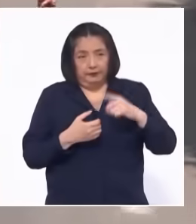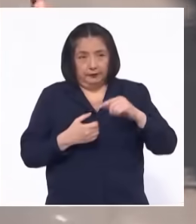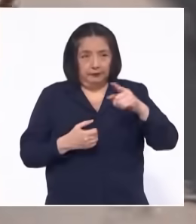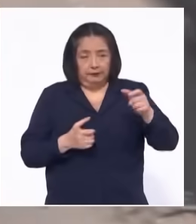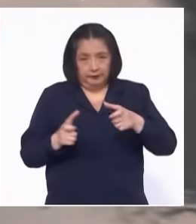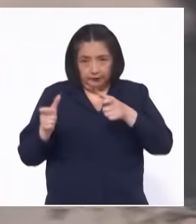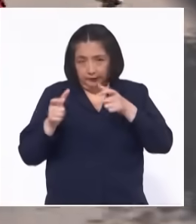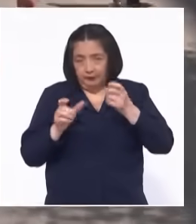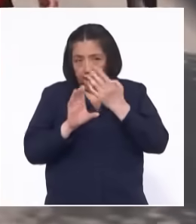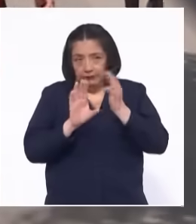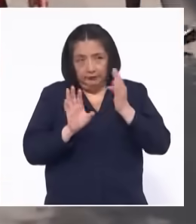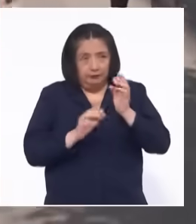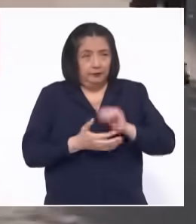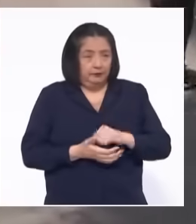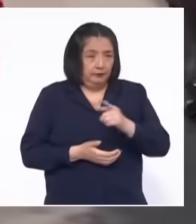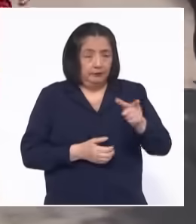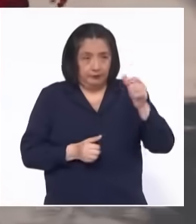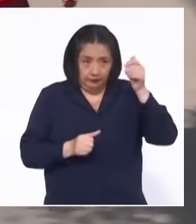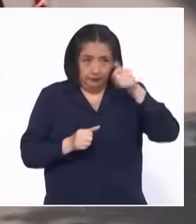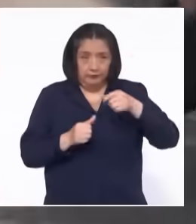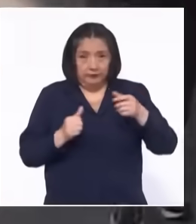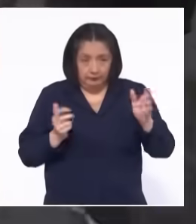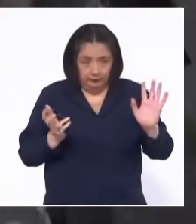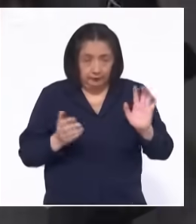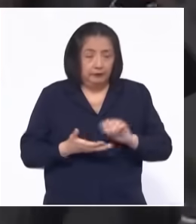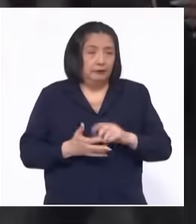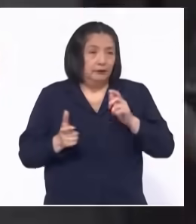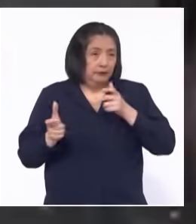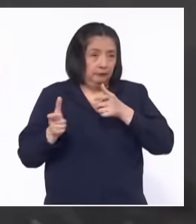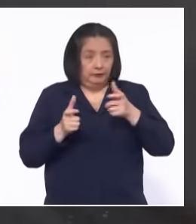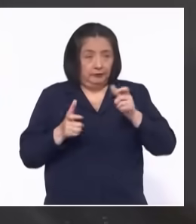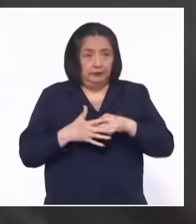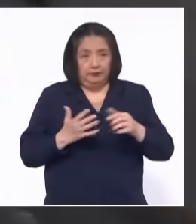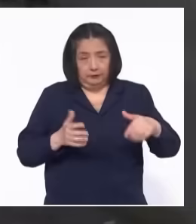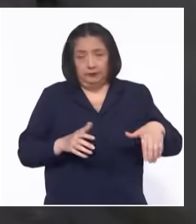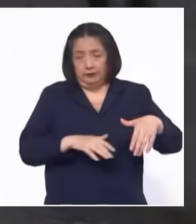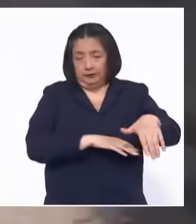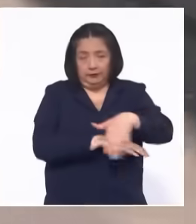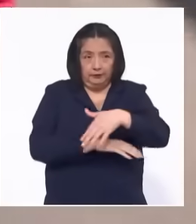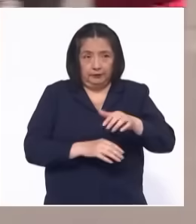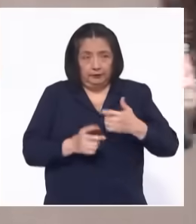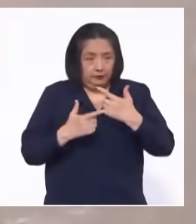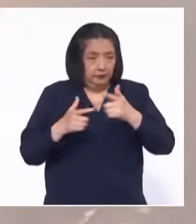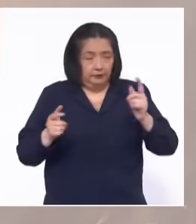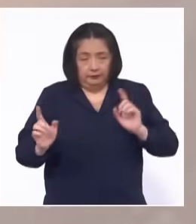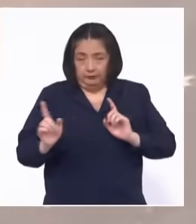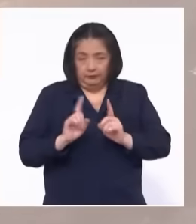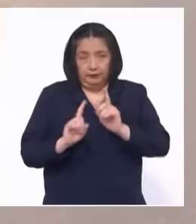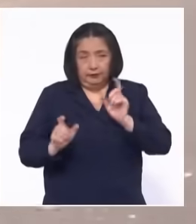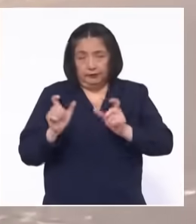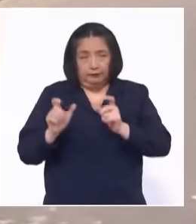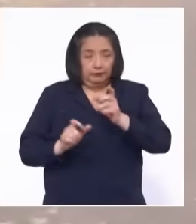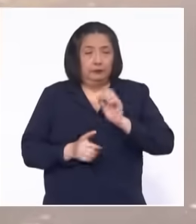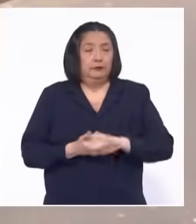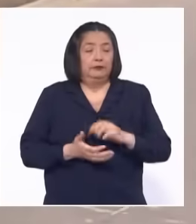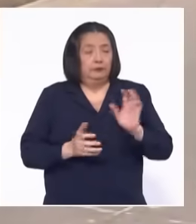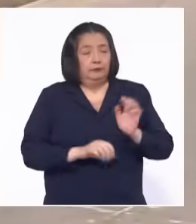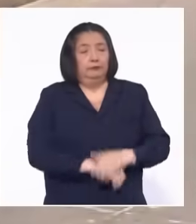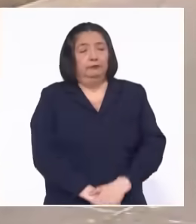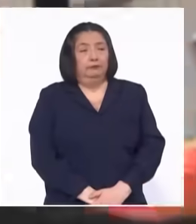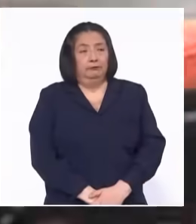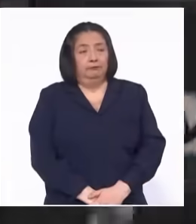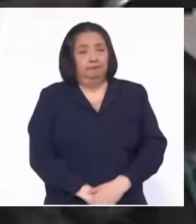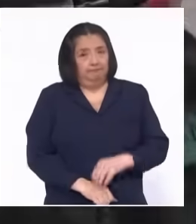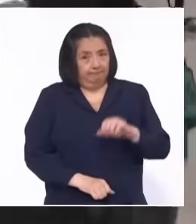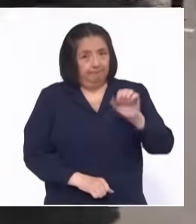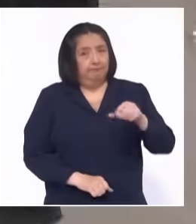en el control de las puertas porque recuérdate que estamos viendo el control del espacio público, el derecho al libre tránsito de las personas. Entonces,